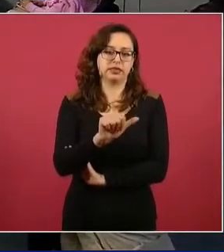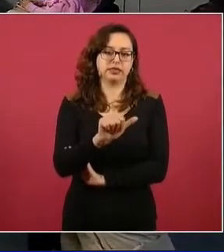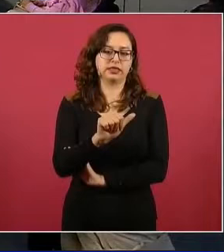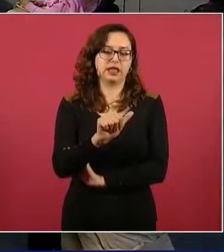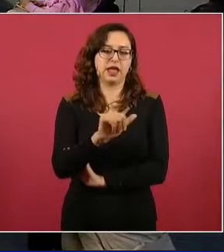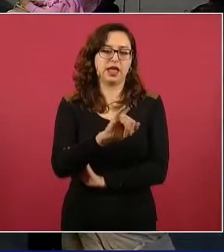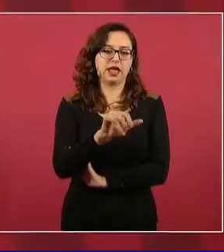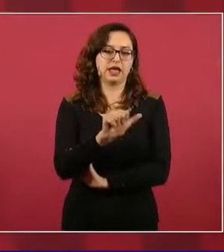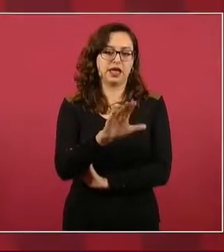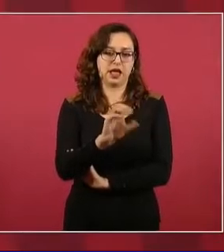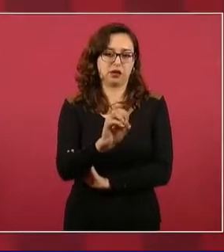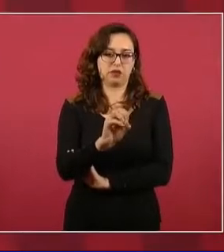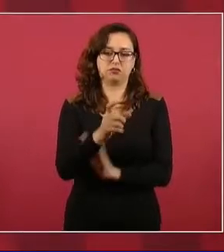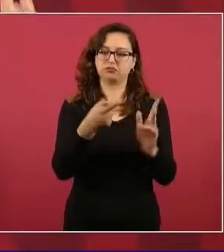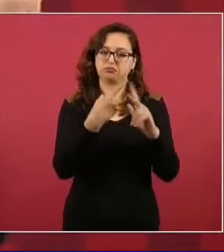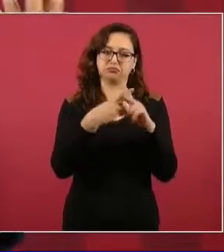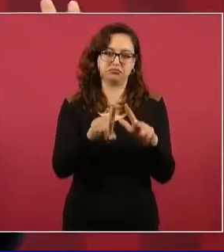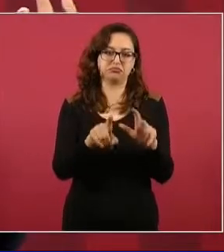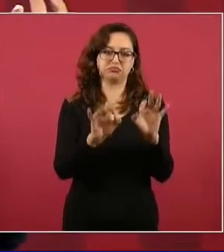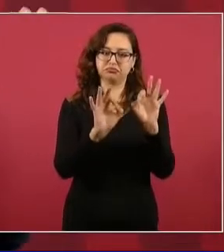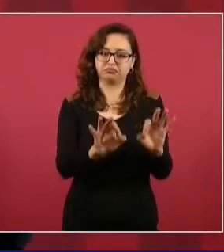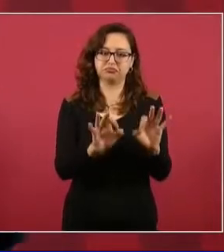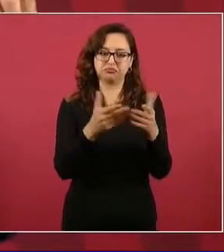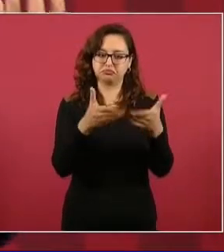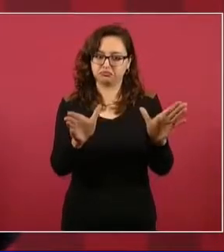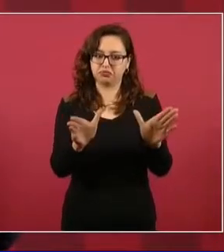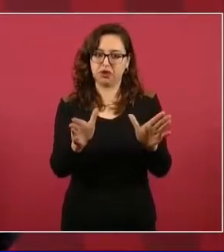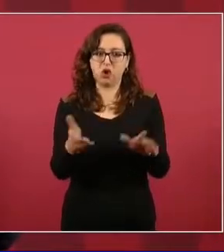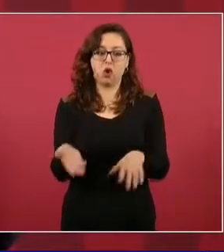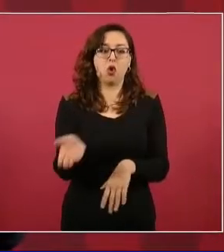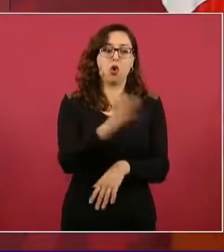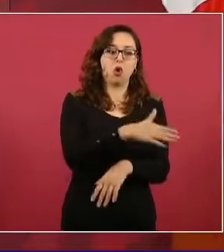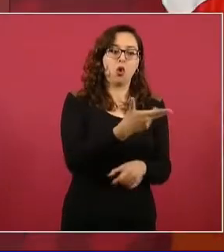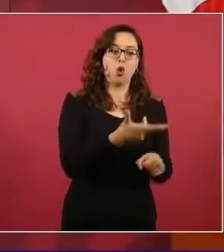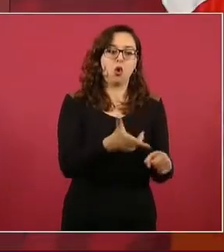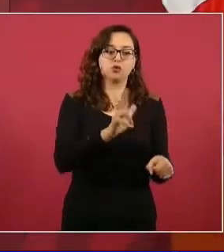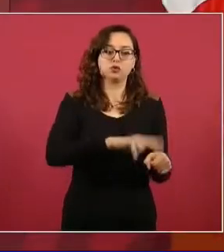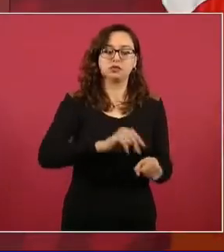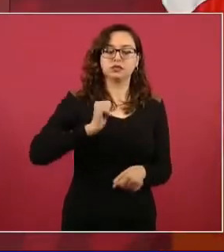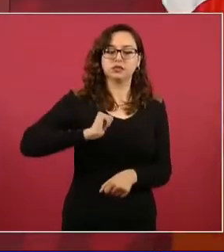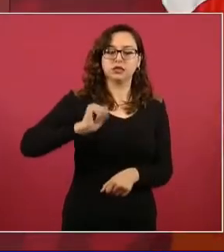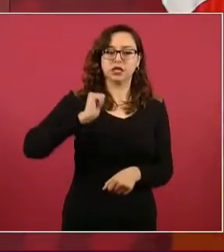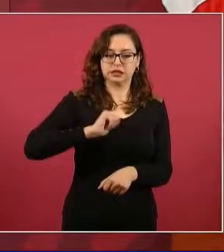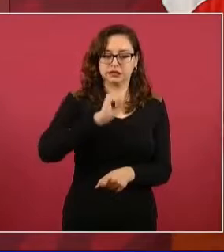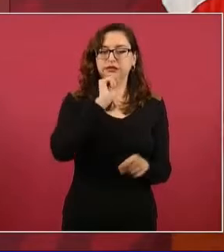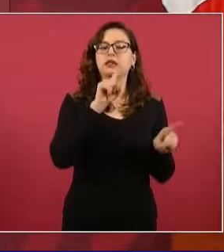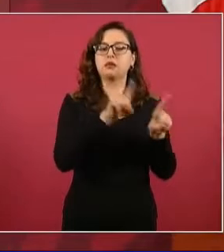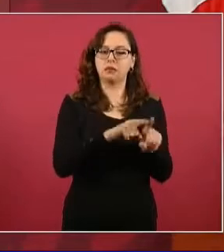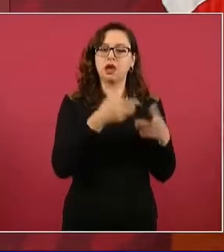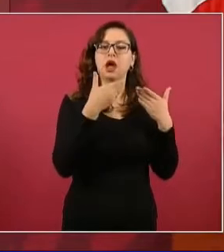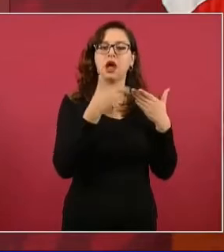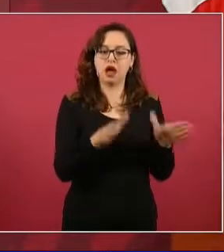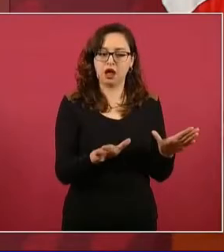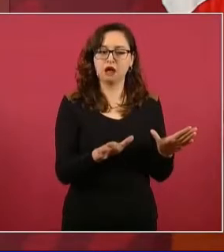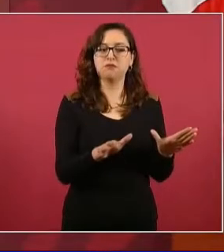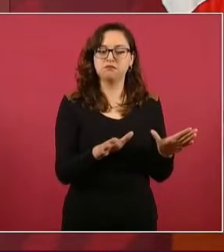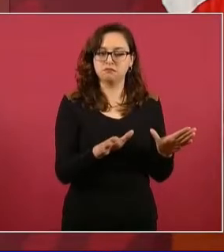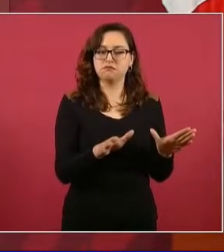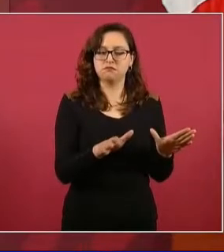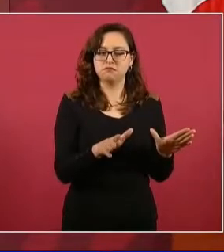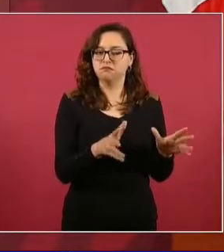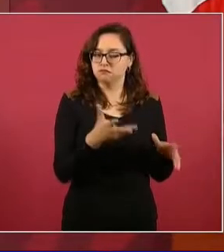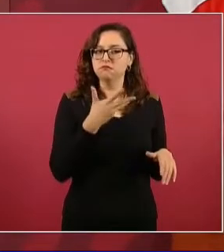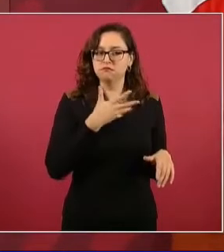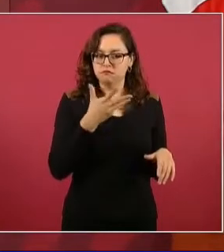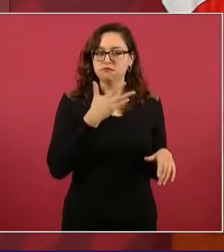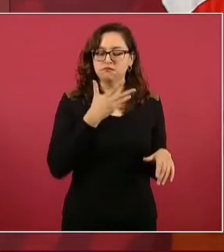entonces está en operación. Y el hospital anterior está operando actualmente, se utiliza para toda